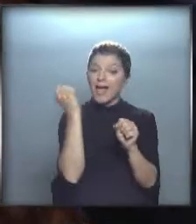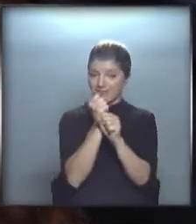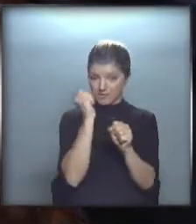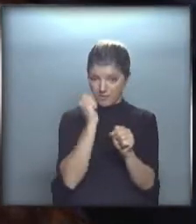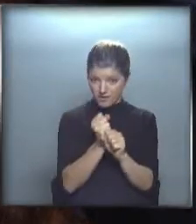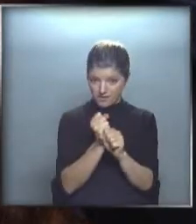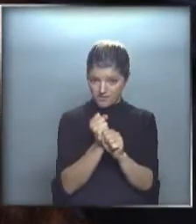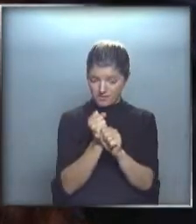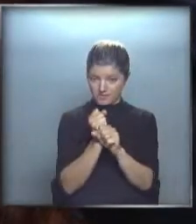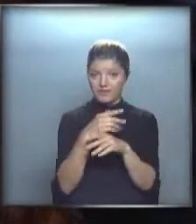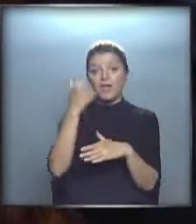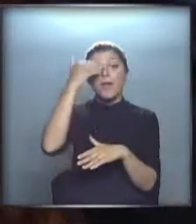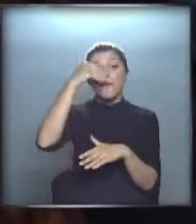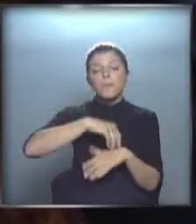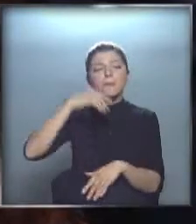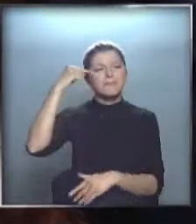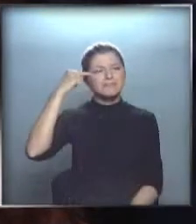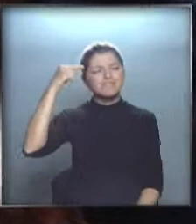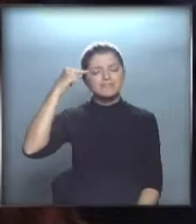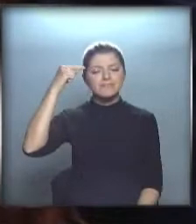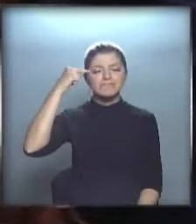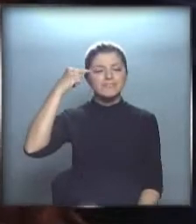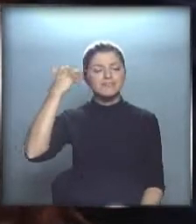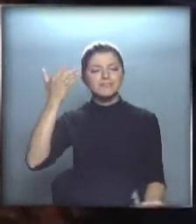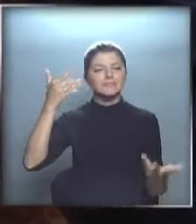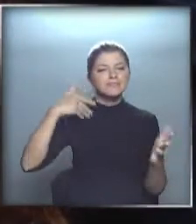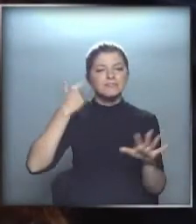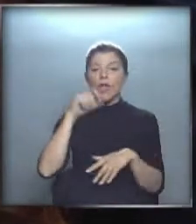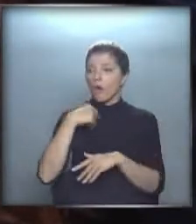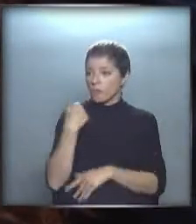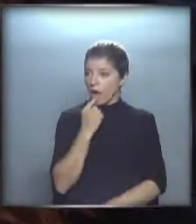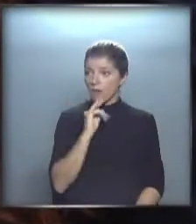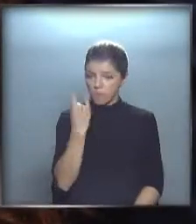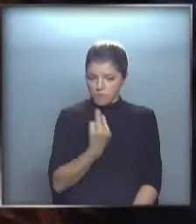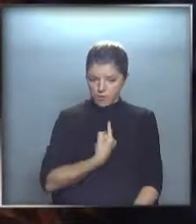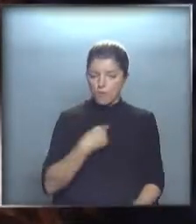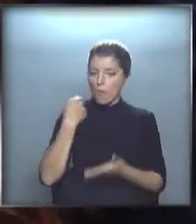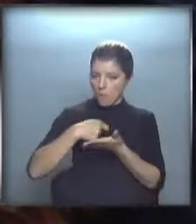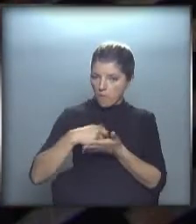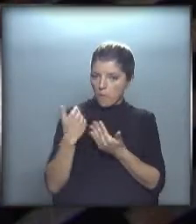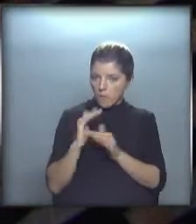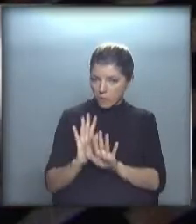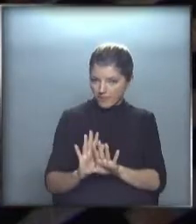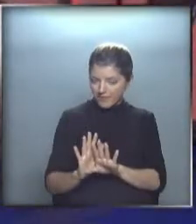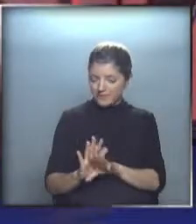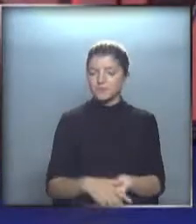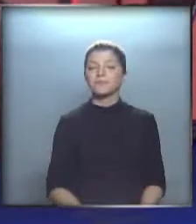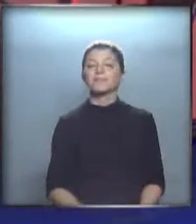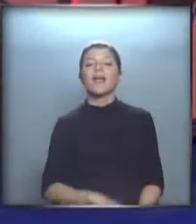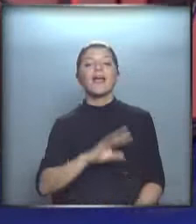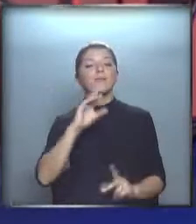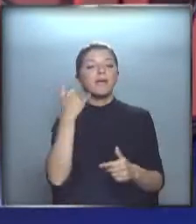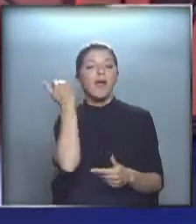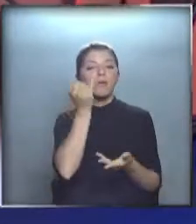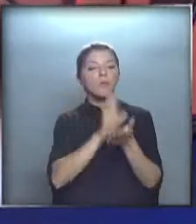trabajar y comenzar, bueno, a automantenerse. Sí, ¿qué quiere hacer? Se va progresando. Exactamente, Kiara. Que justamente quería preguntarle eso,